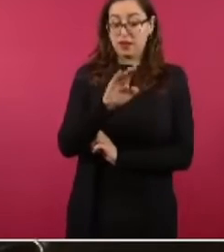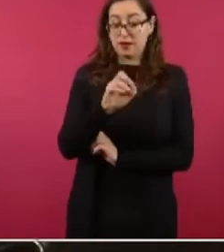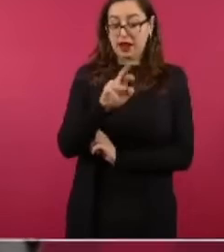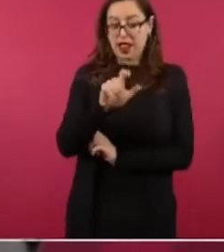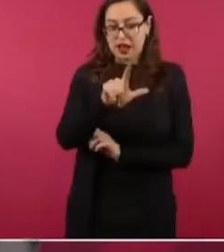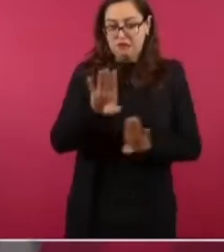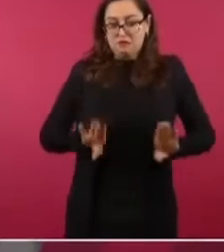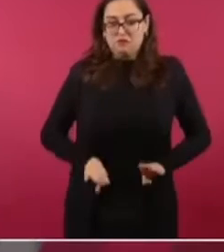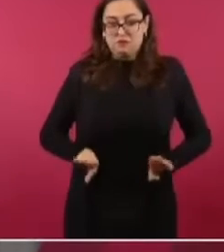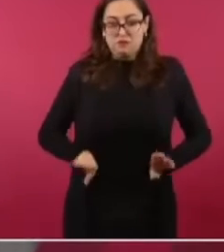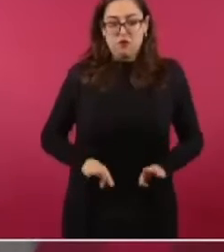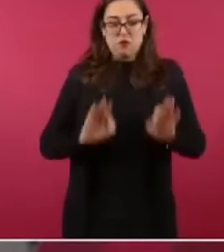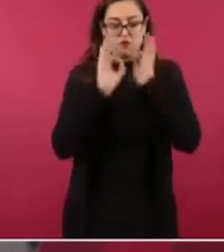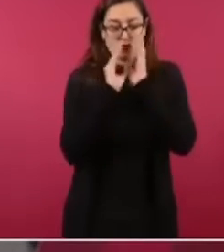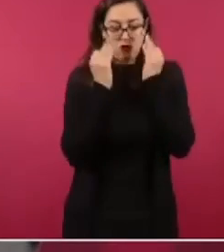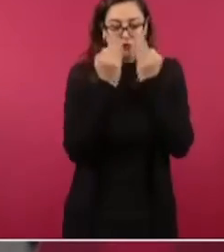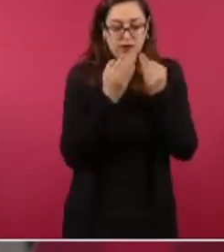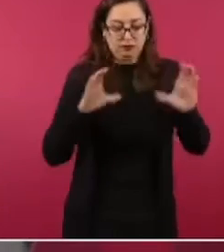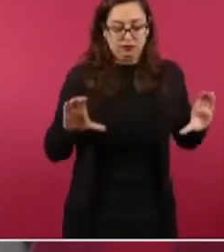Y luego, violencia.